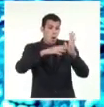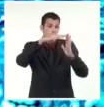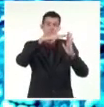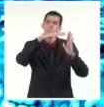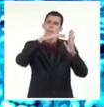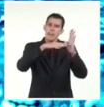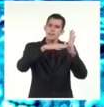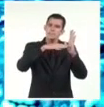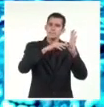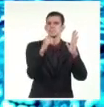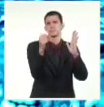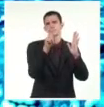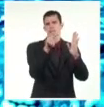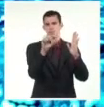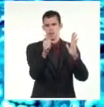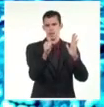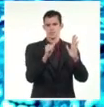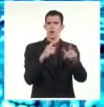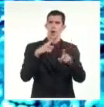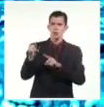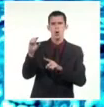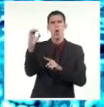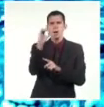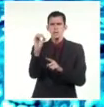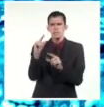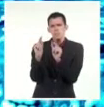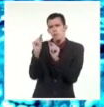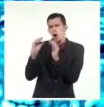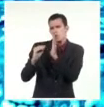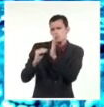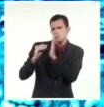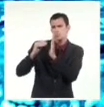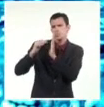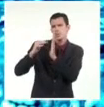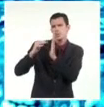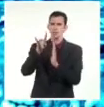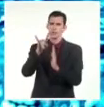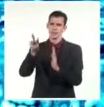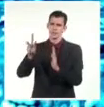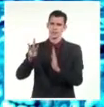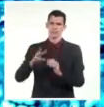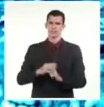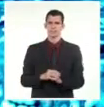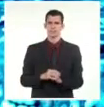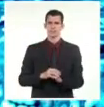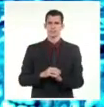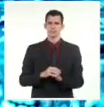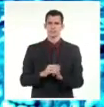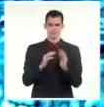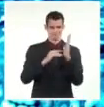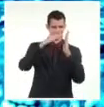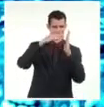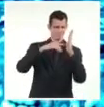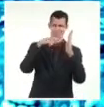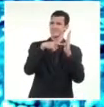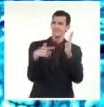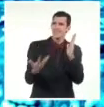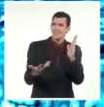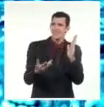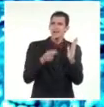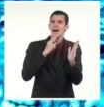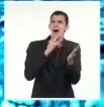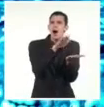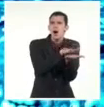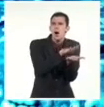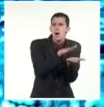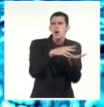y aumenta el de oriente hasta el 93%. En el periodo también predomina la cantidad de municipios donde llovió lo esperado,